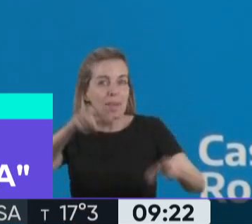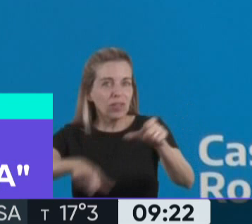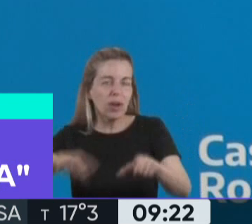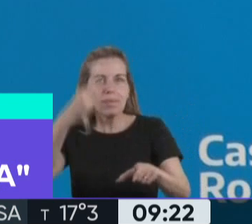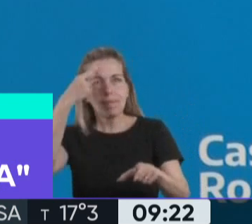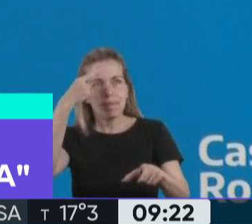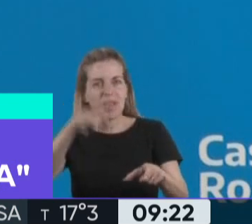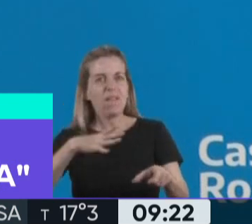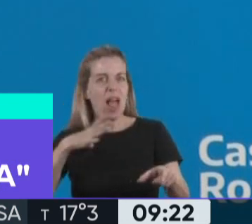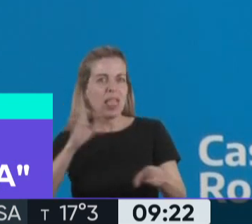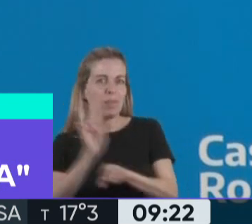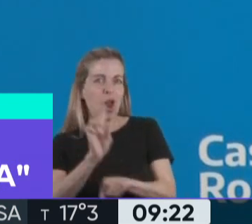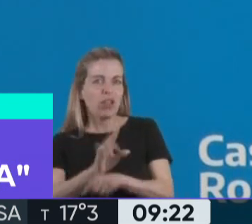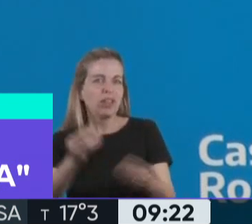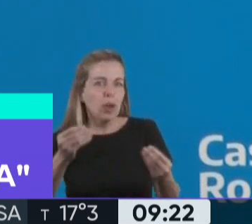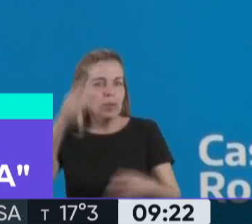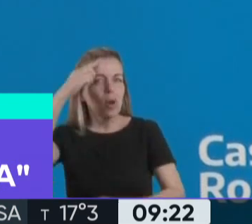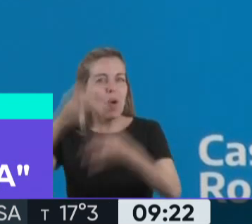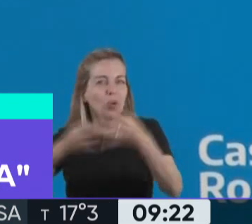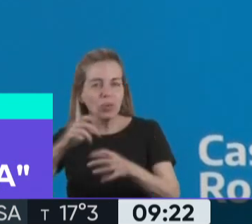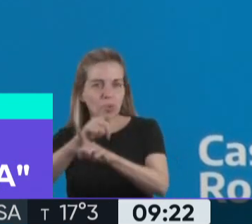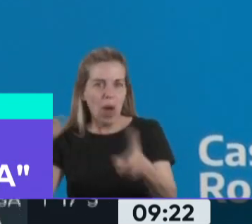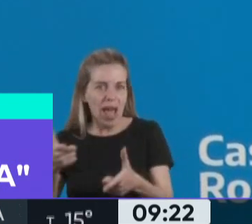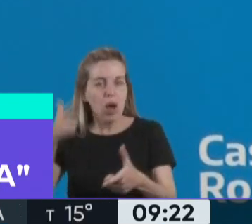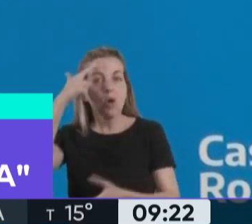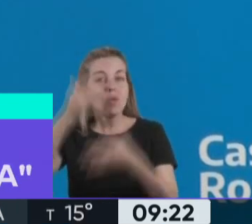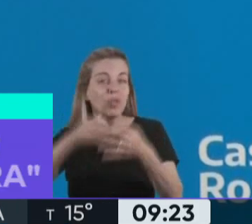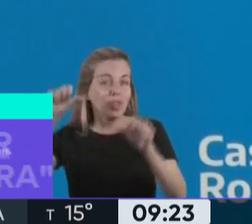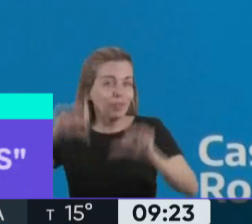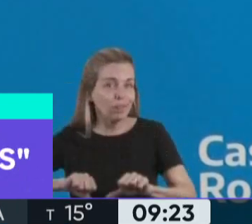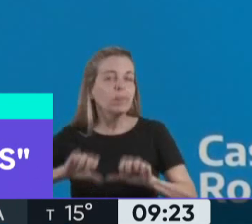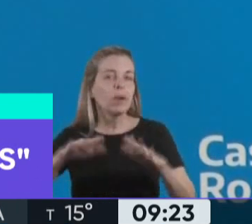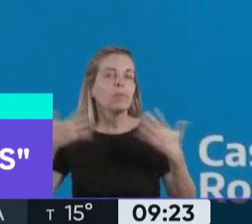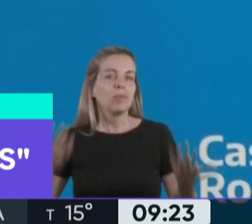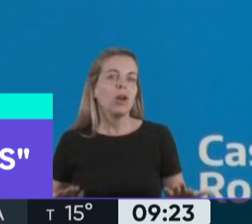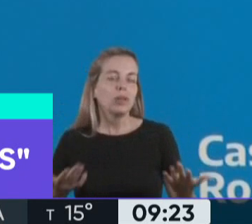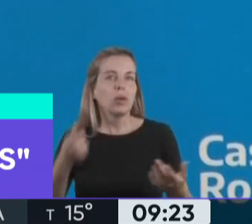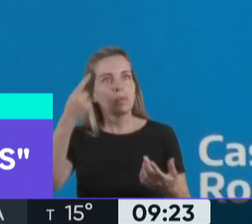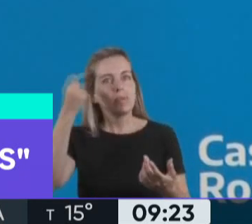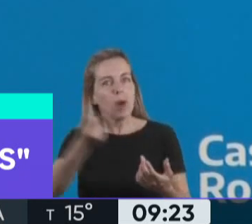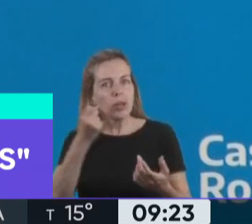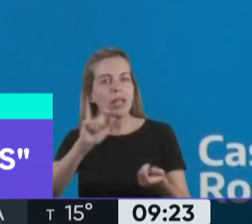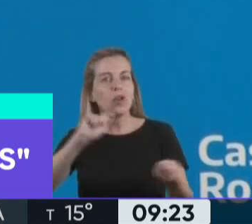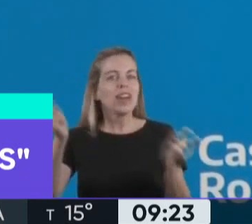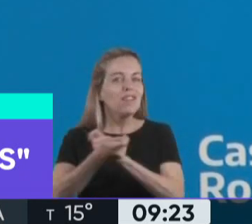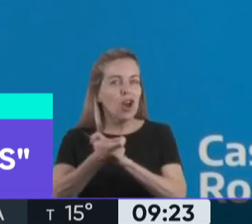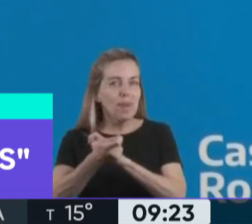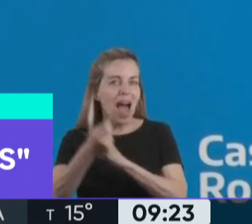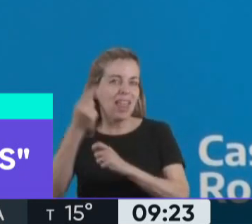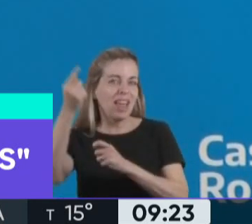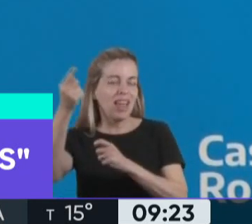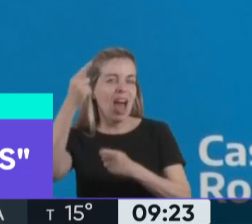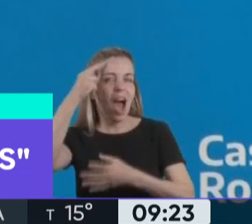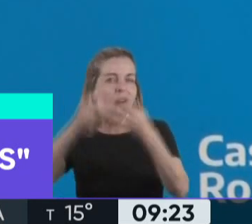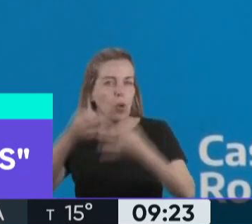se sienten más desprotegidos porque sienten que no hay justicia o que no funciona el sistema judicial. Por lo tanto, una reforma del sistema judicial, que incluye también